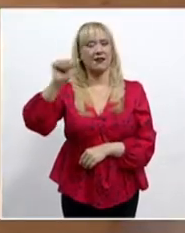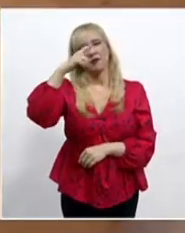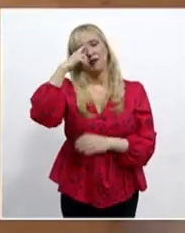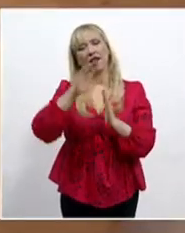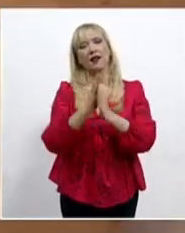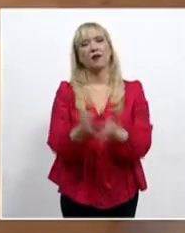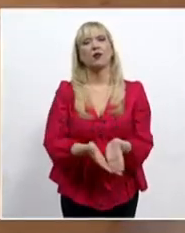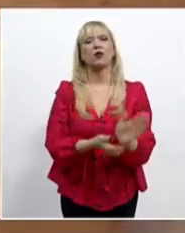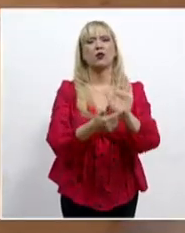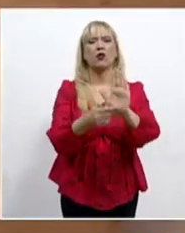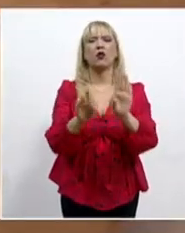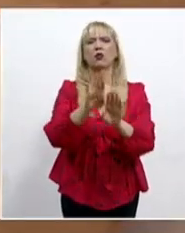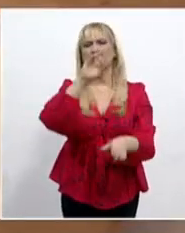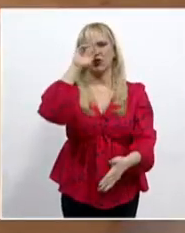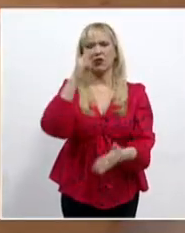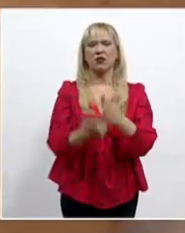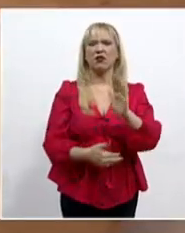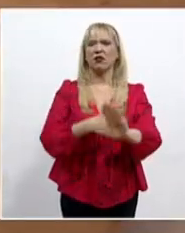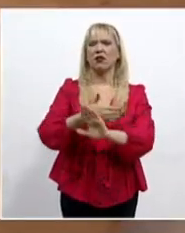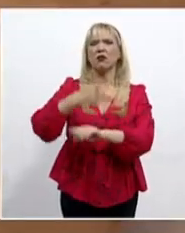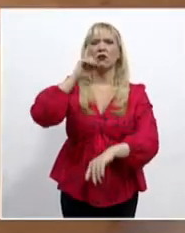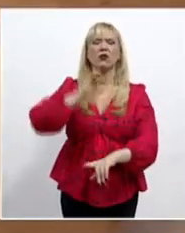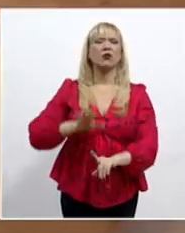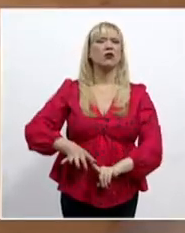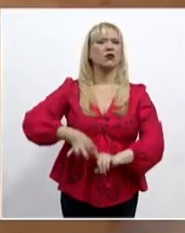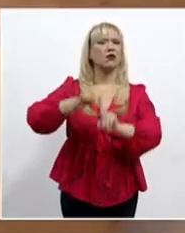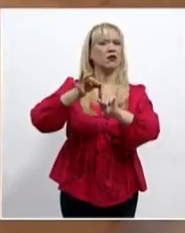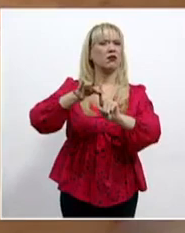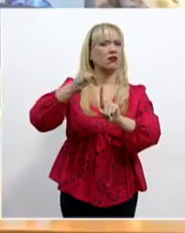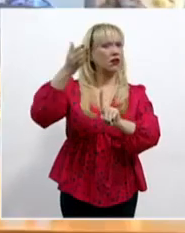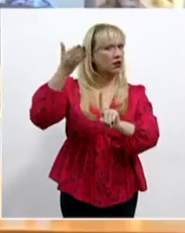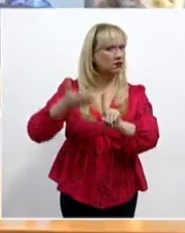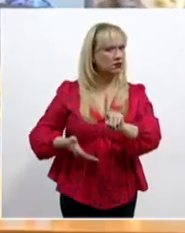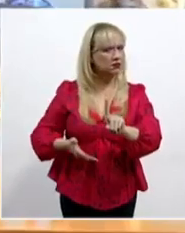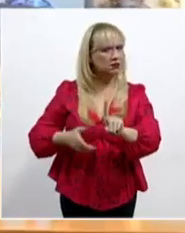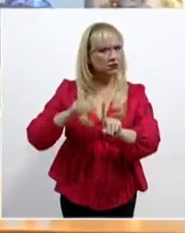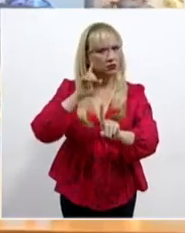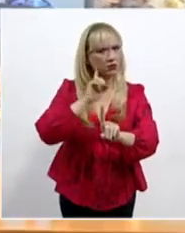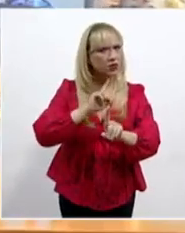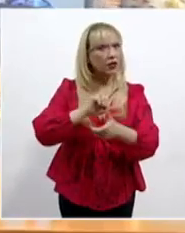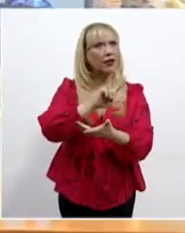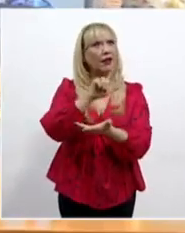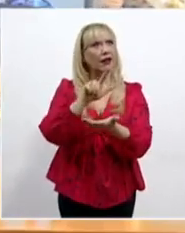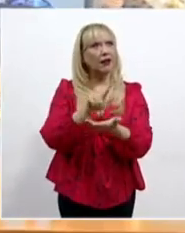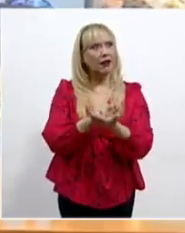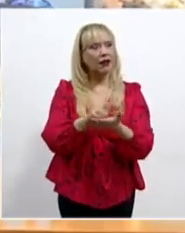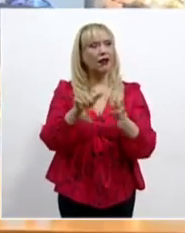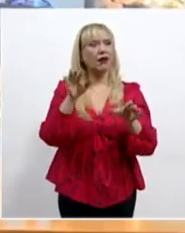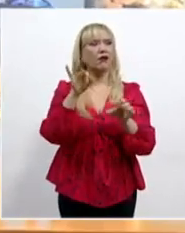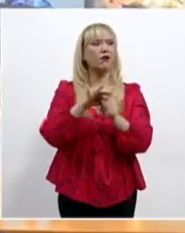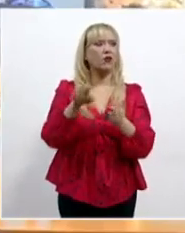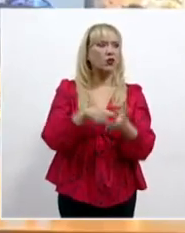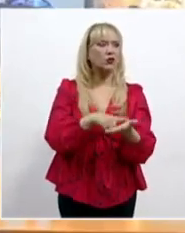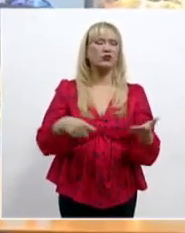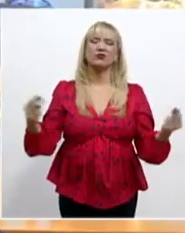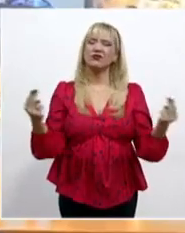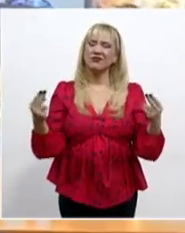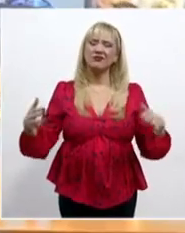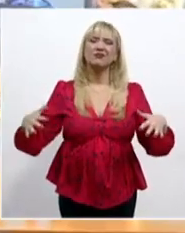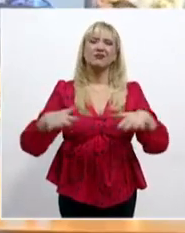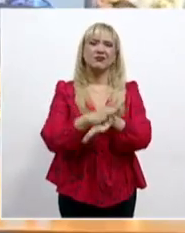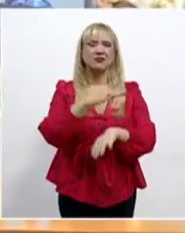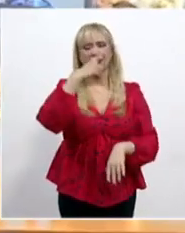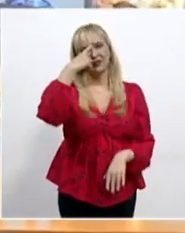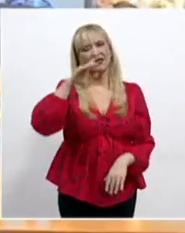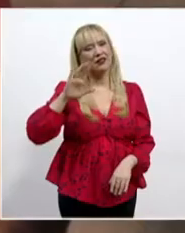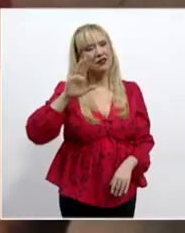Violencia Política contra las Mujeres por Razón de Género en la Justicia Electoral. Indicó que es indispensable impulsar nuevas reformas para